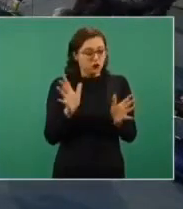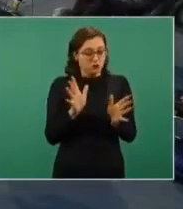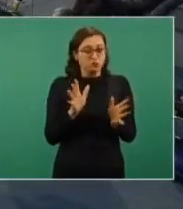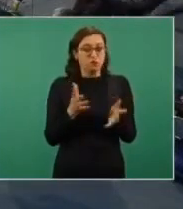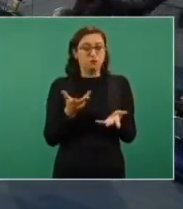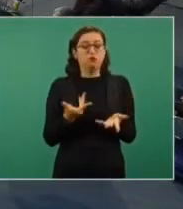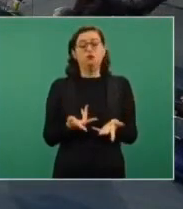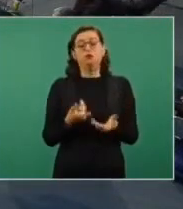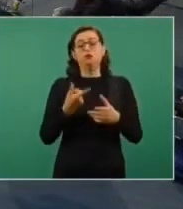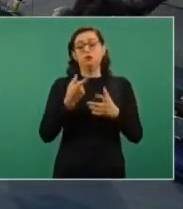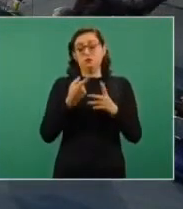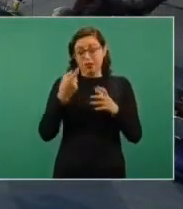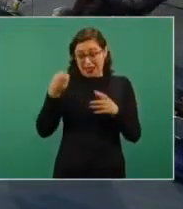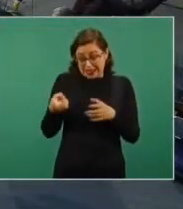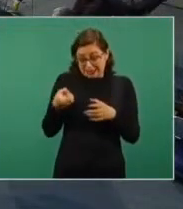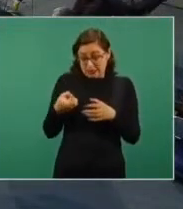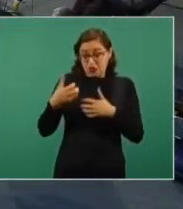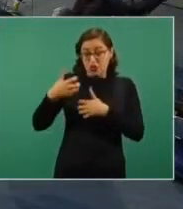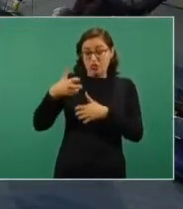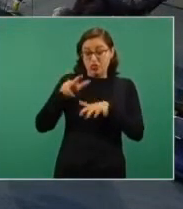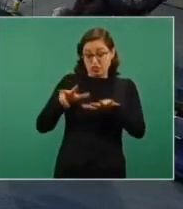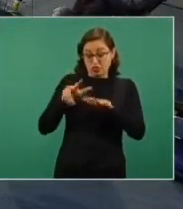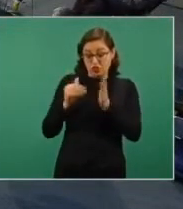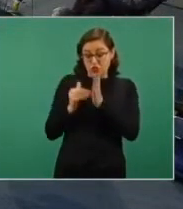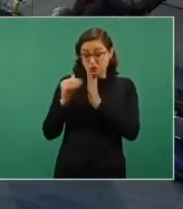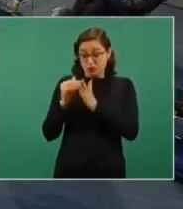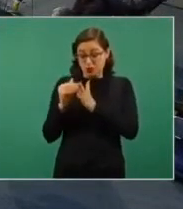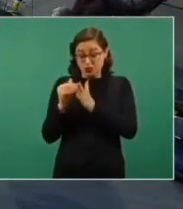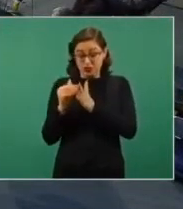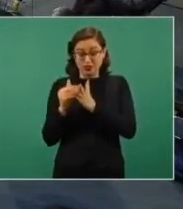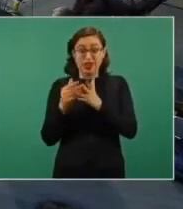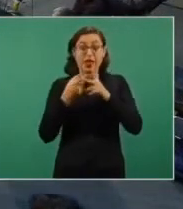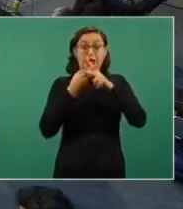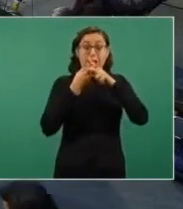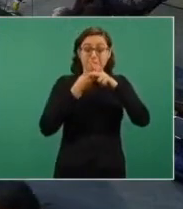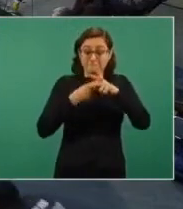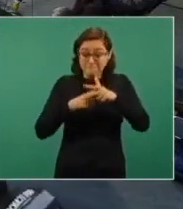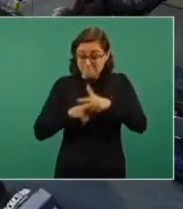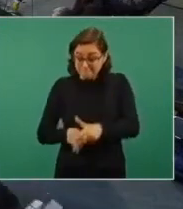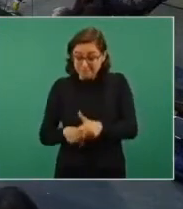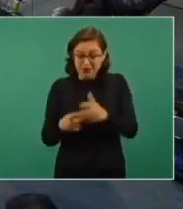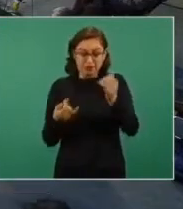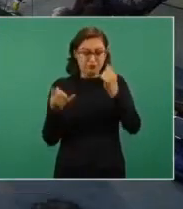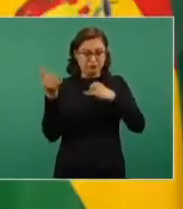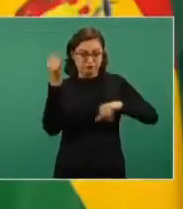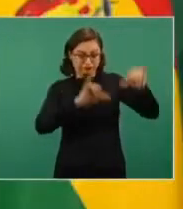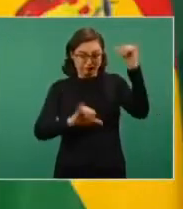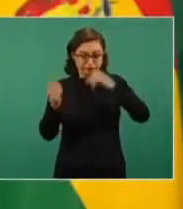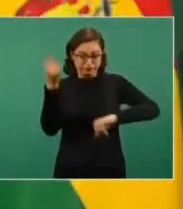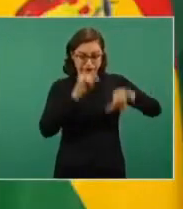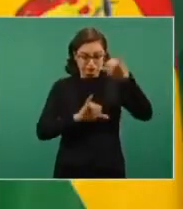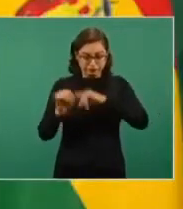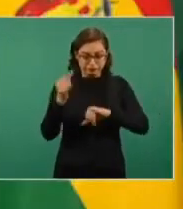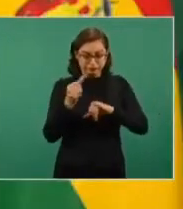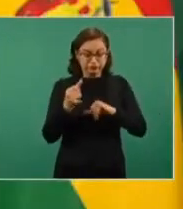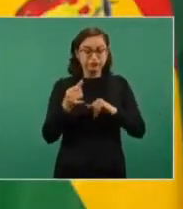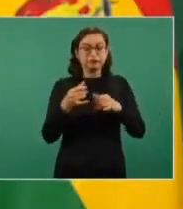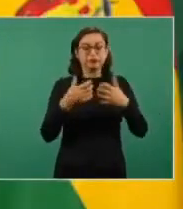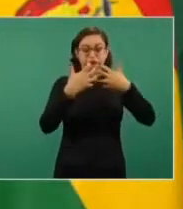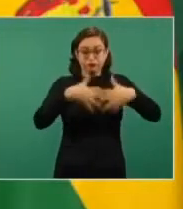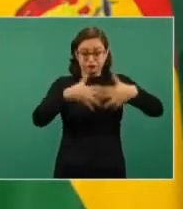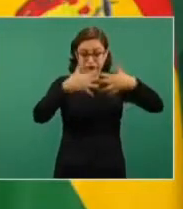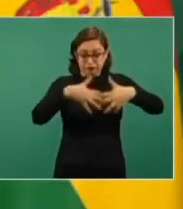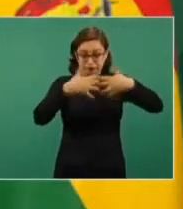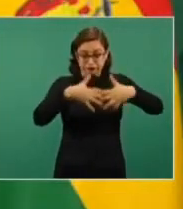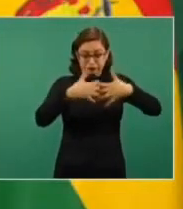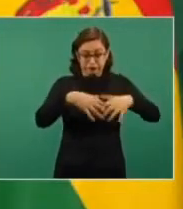Y están ya en el proceso para terminar y empezar la distribución para México y toda América Latina, los que